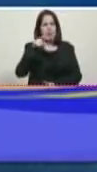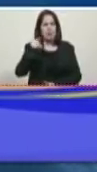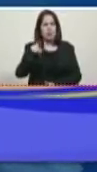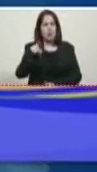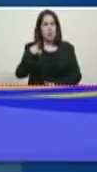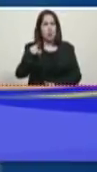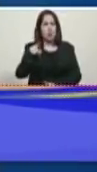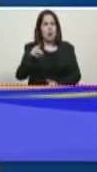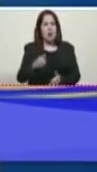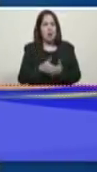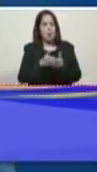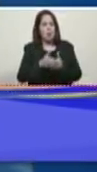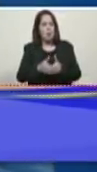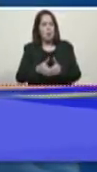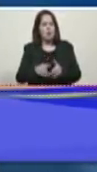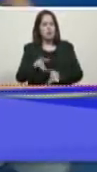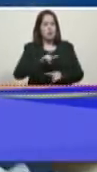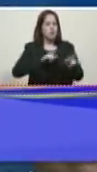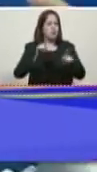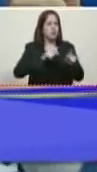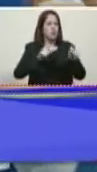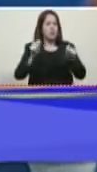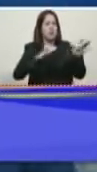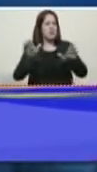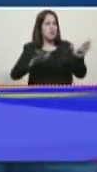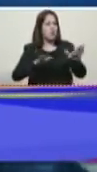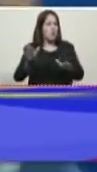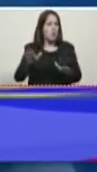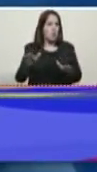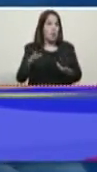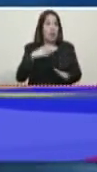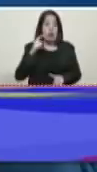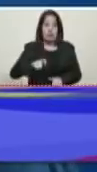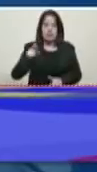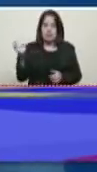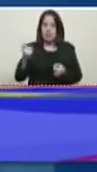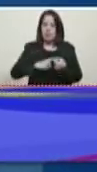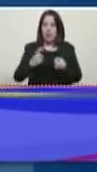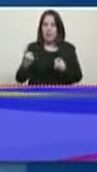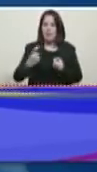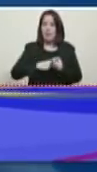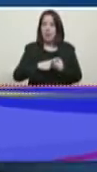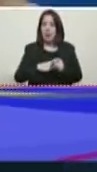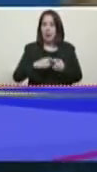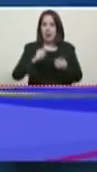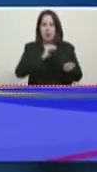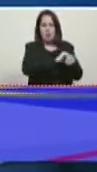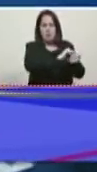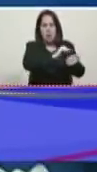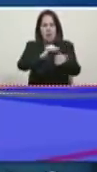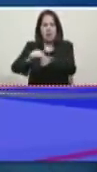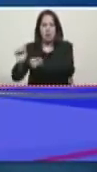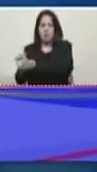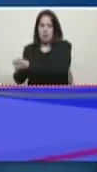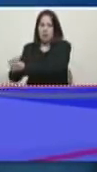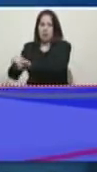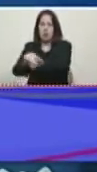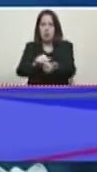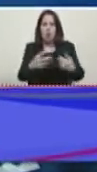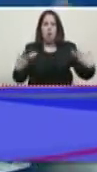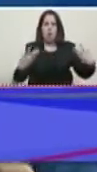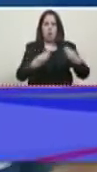del puerto turístico y de esa necesidad de incorporar al malecón de puerto cabello con el castillo libertador